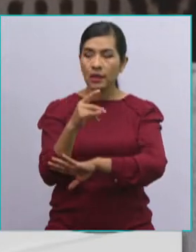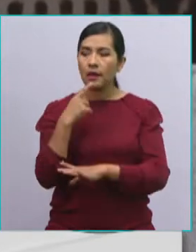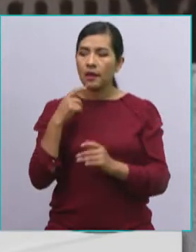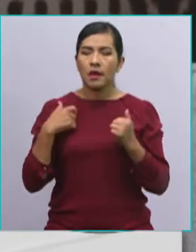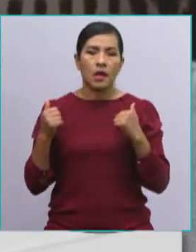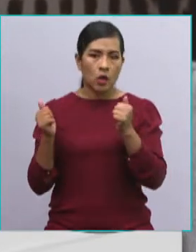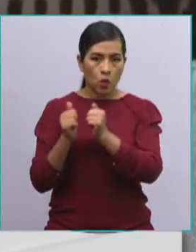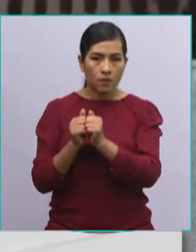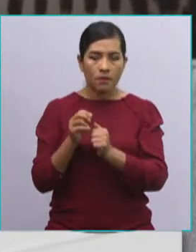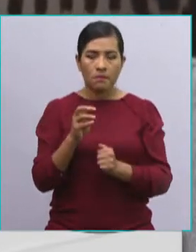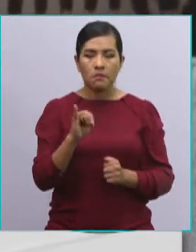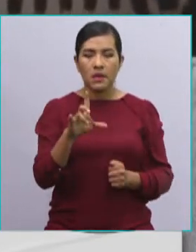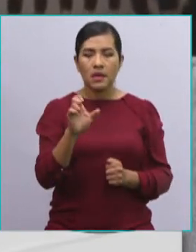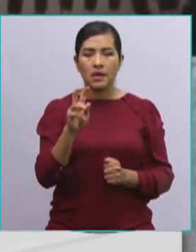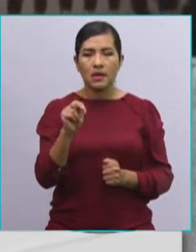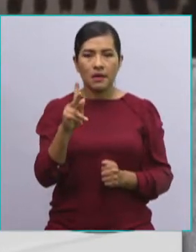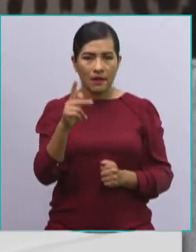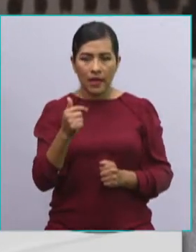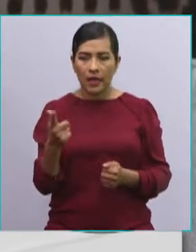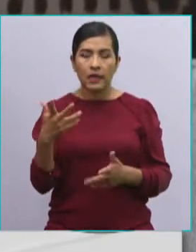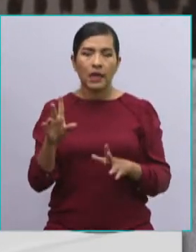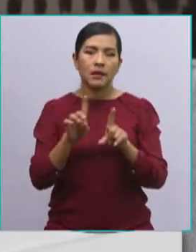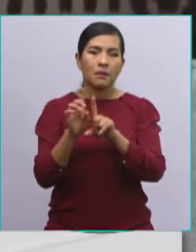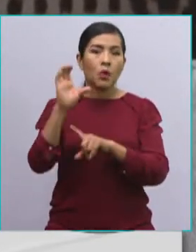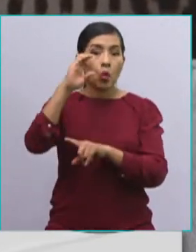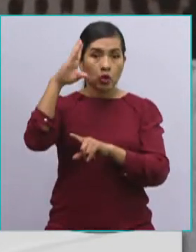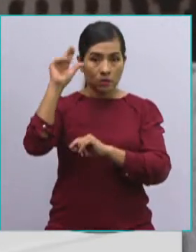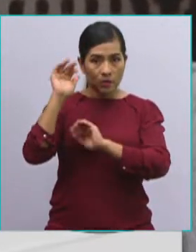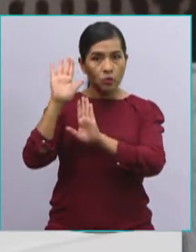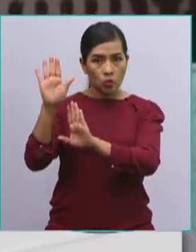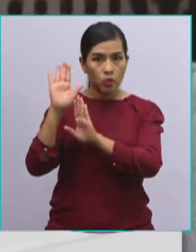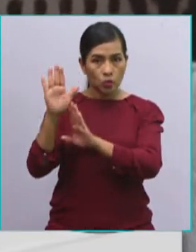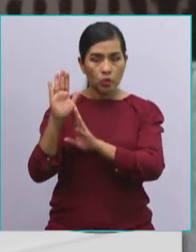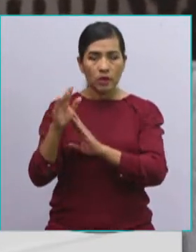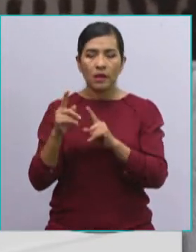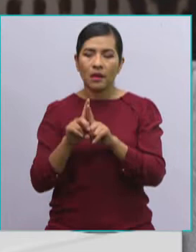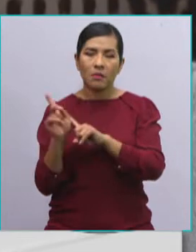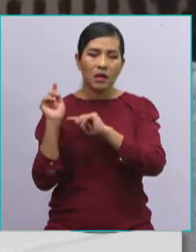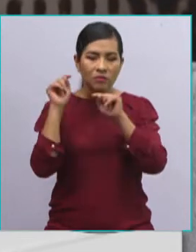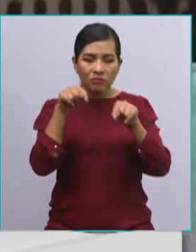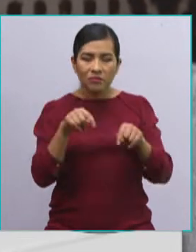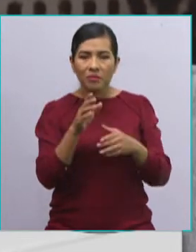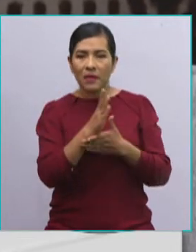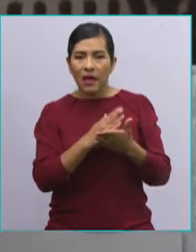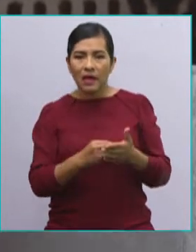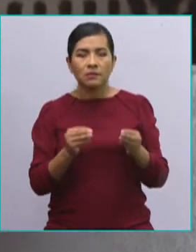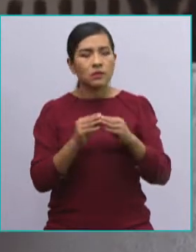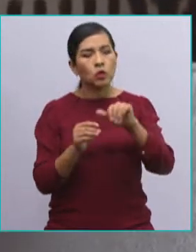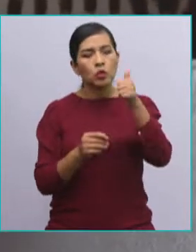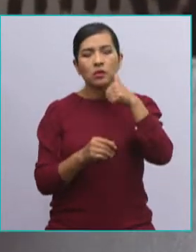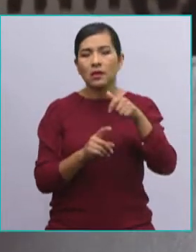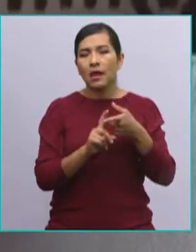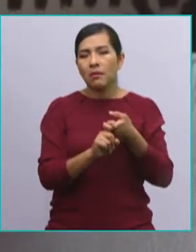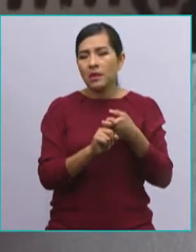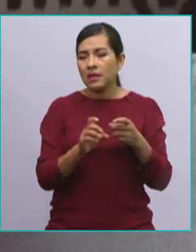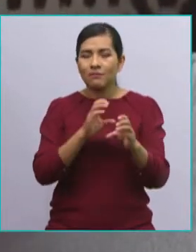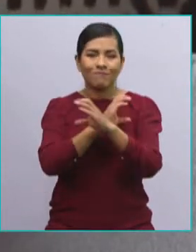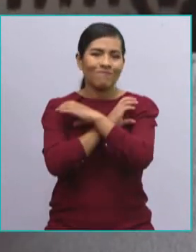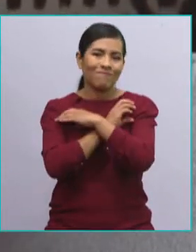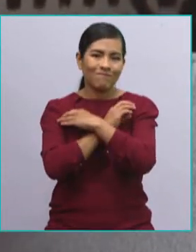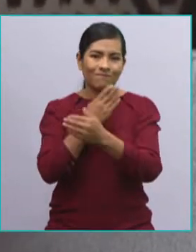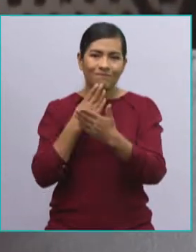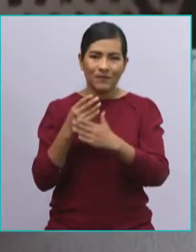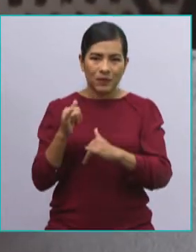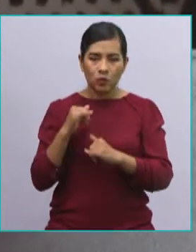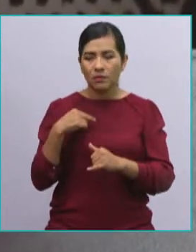milenka torrico que es una poeta cochabambina que justo está de paso por acá es una amiga además muy querida y además la 'número mucho como poeta